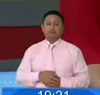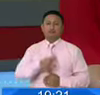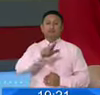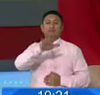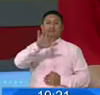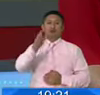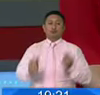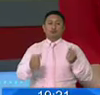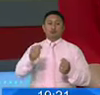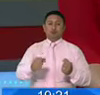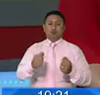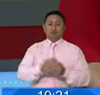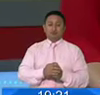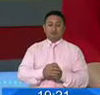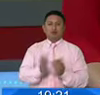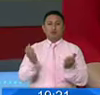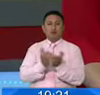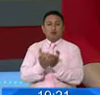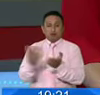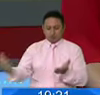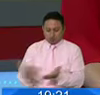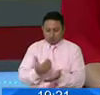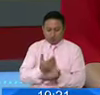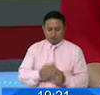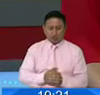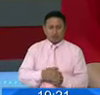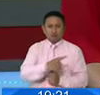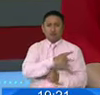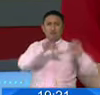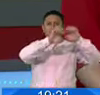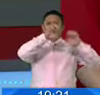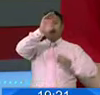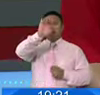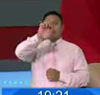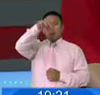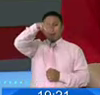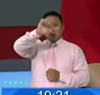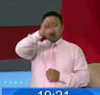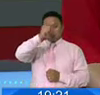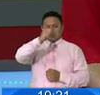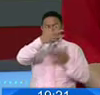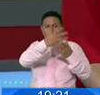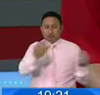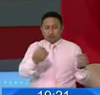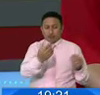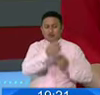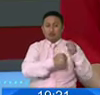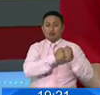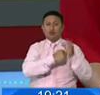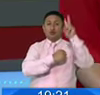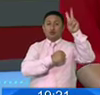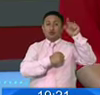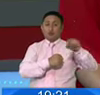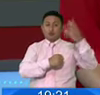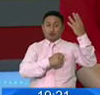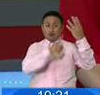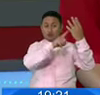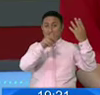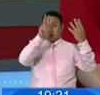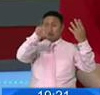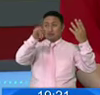35 vehículos recolectores habrían desaparecido de Maceo entre los años 2014 al 2017. Así lo